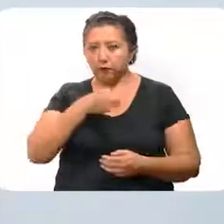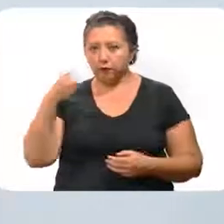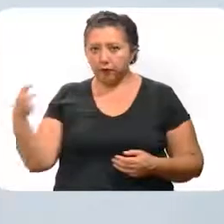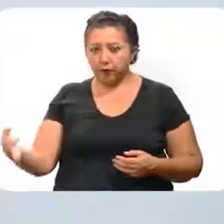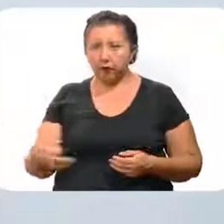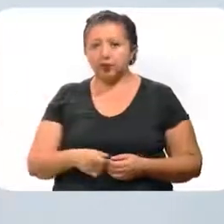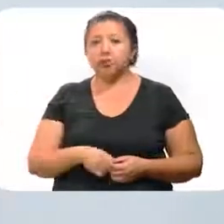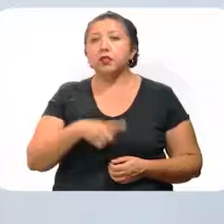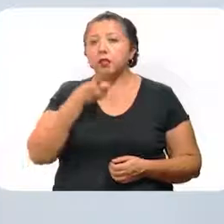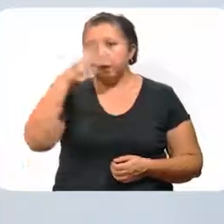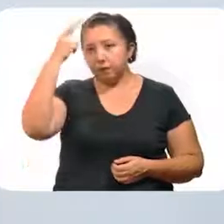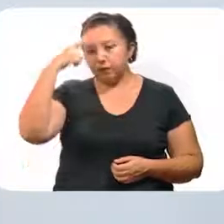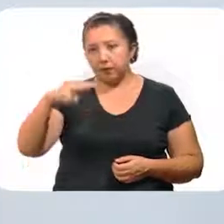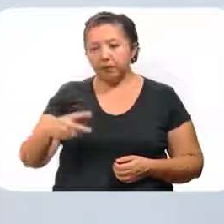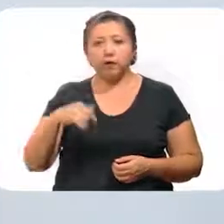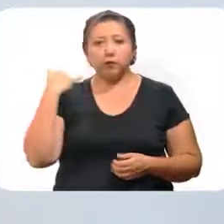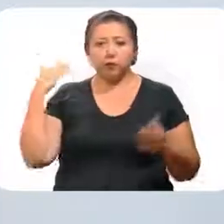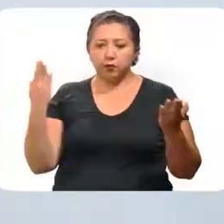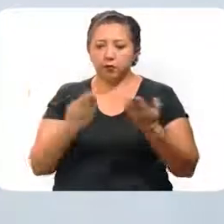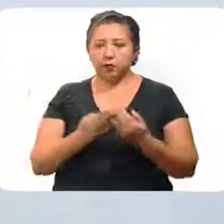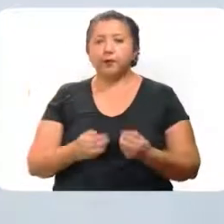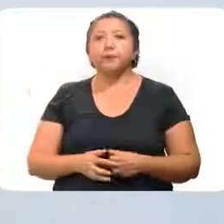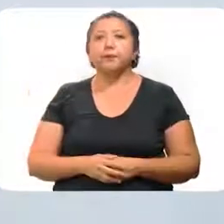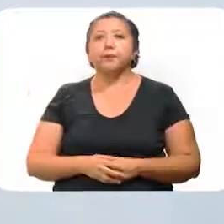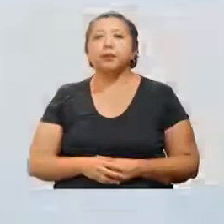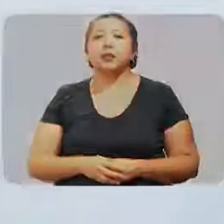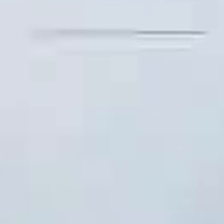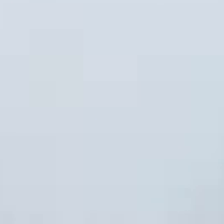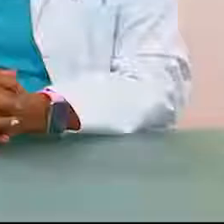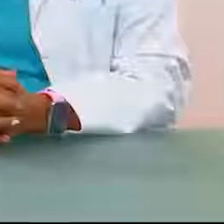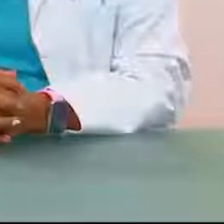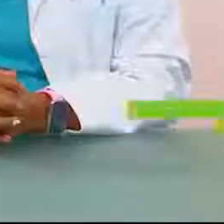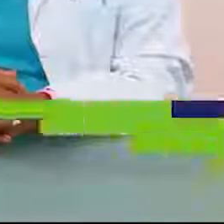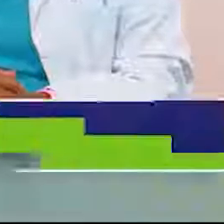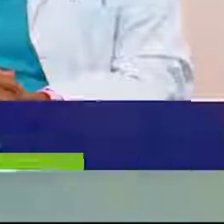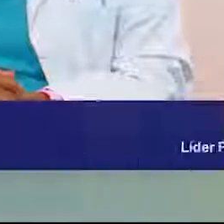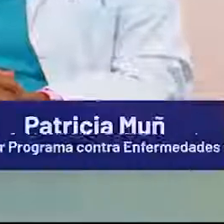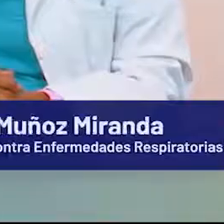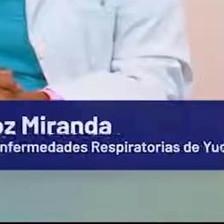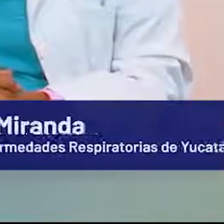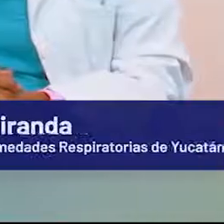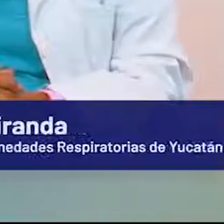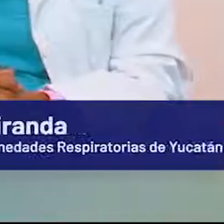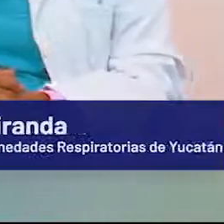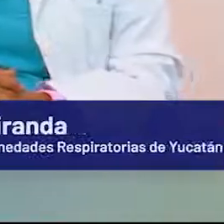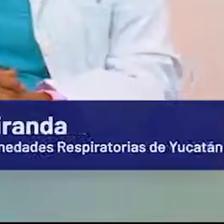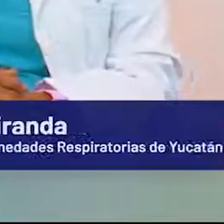de presentación con el semáforo quincenal del Gobierno federal. Ese es el informe del día de hoy, doctora. Gracias,